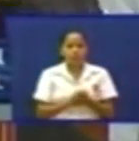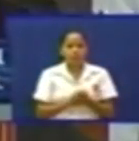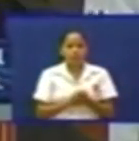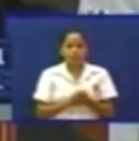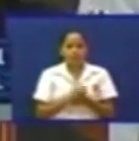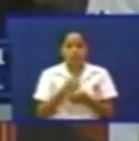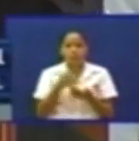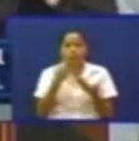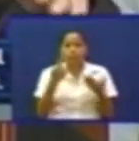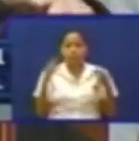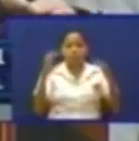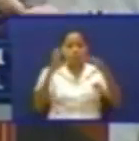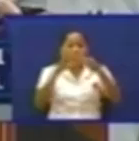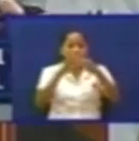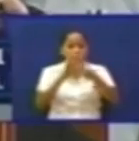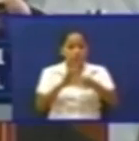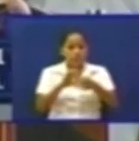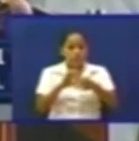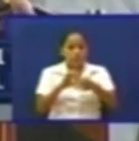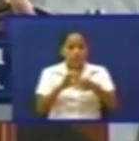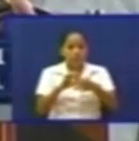no quedó más que la unidad en ese momento,